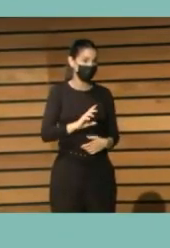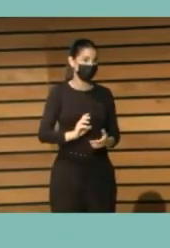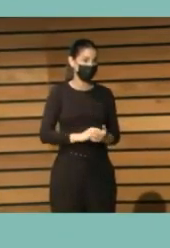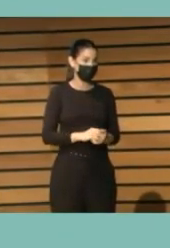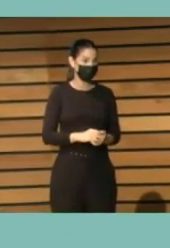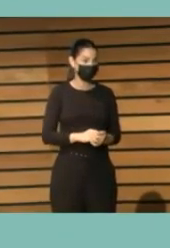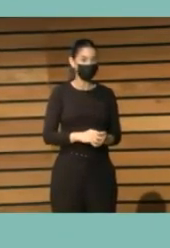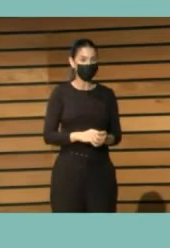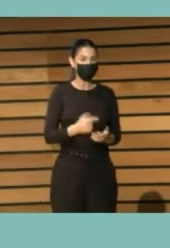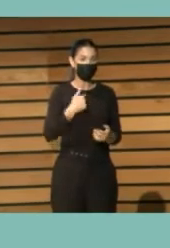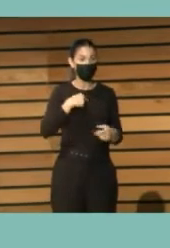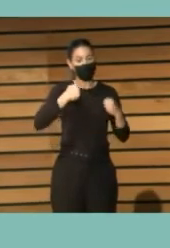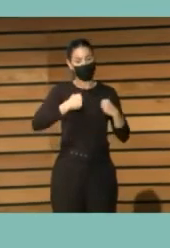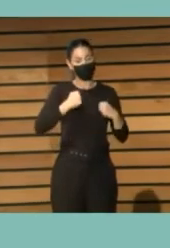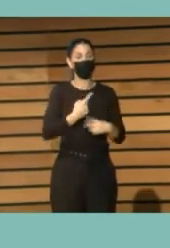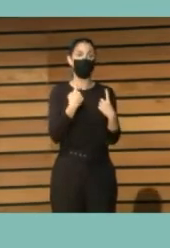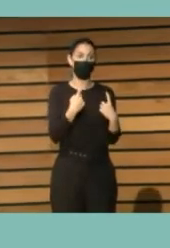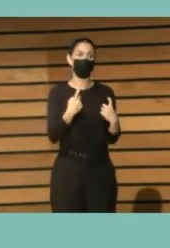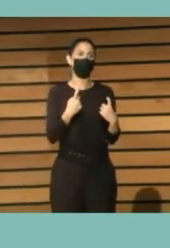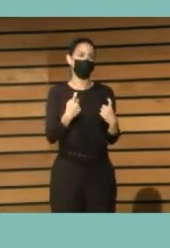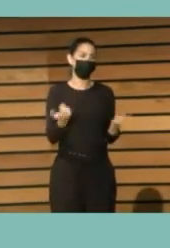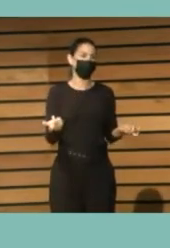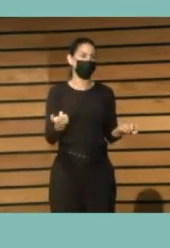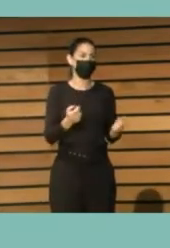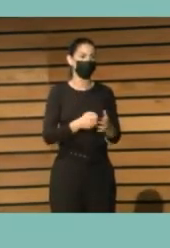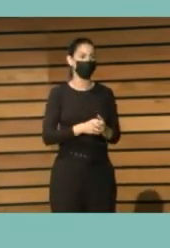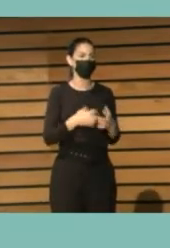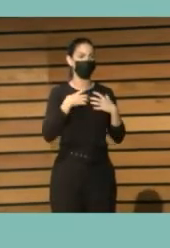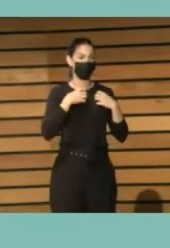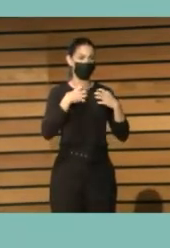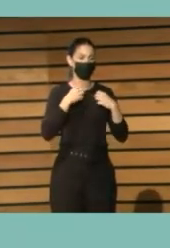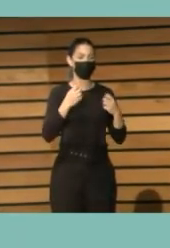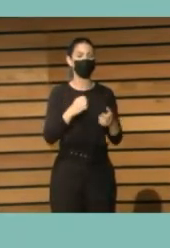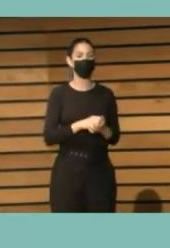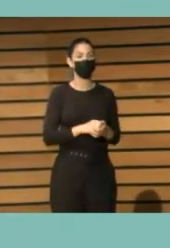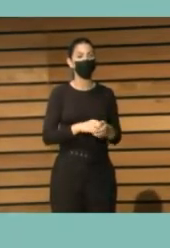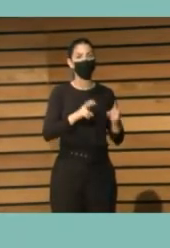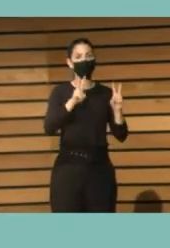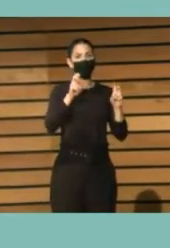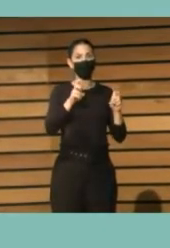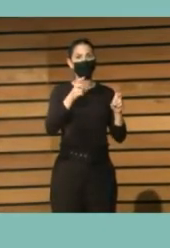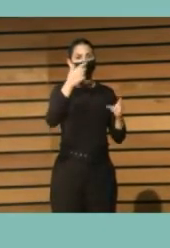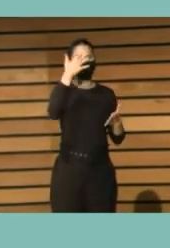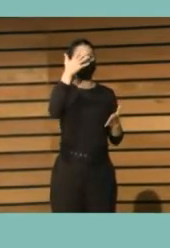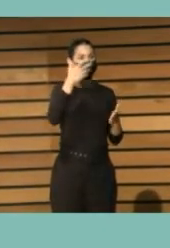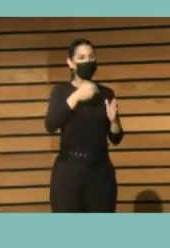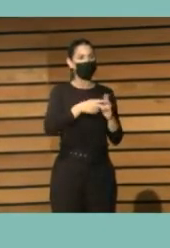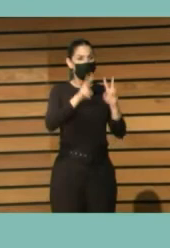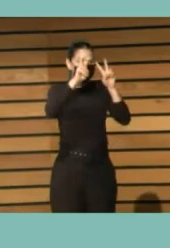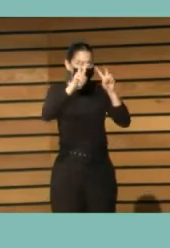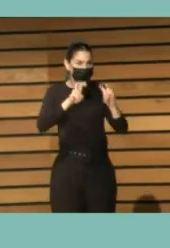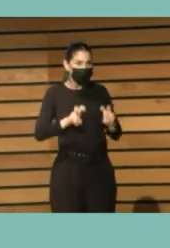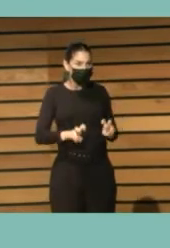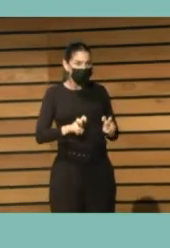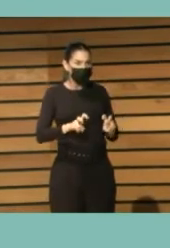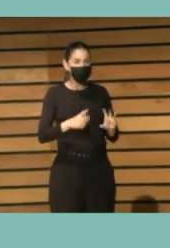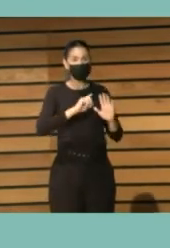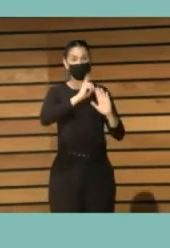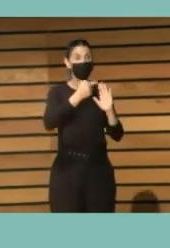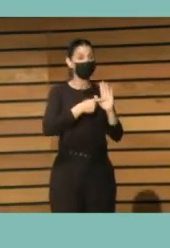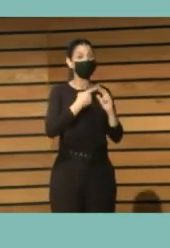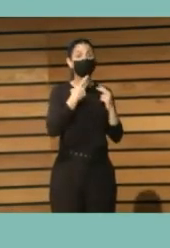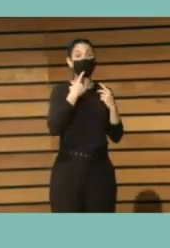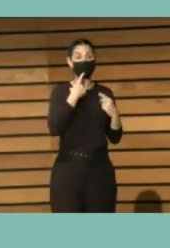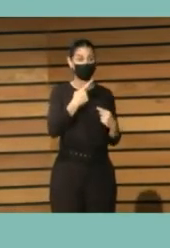también. De hecho, hay estudios que dicen que la primera impresión crea las